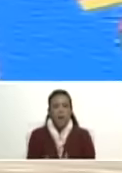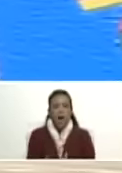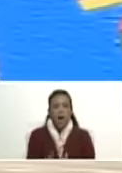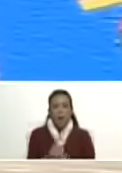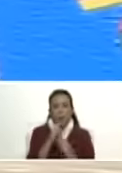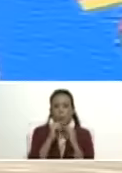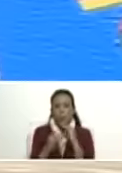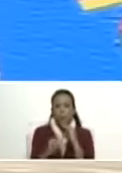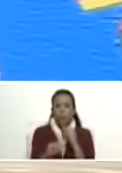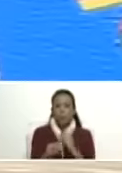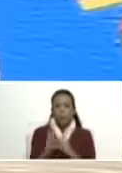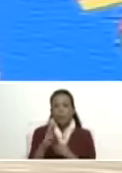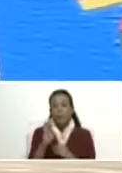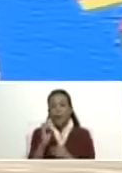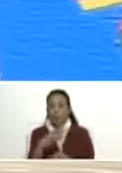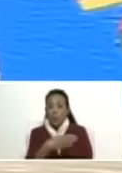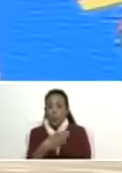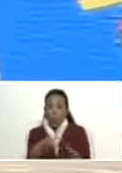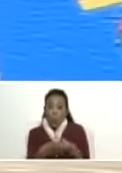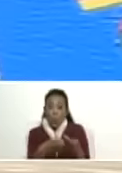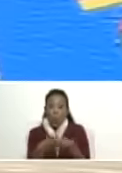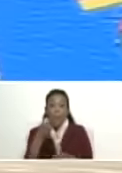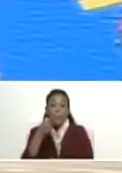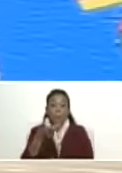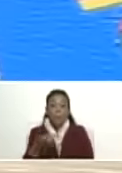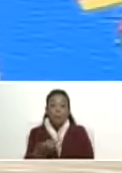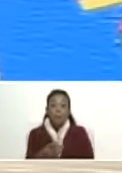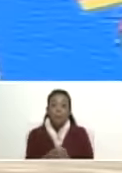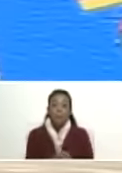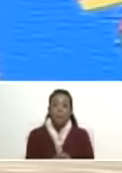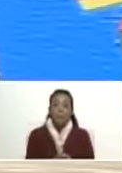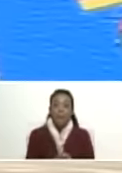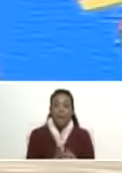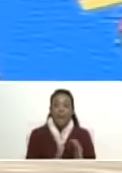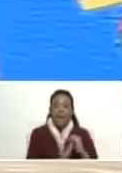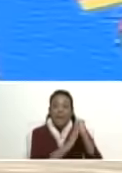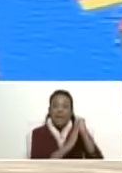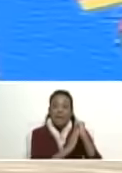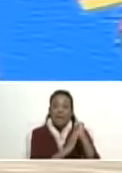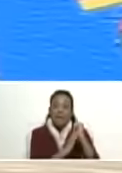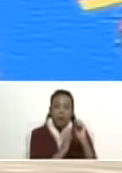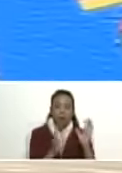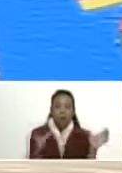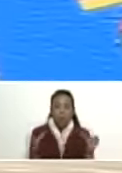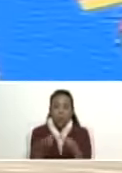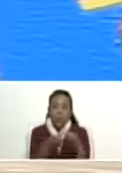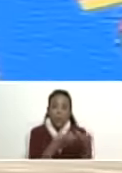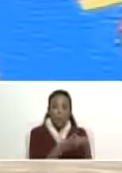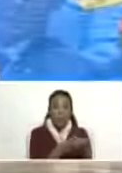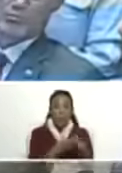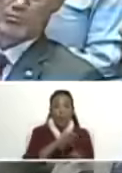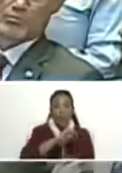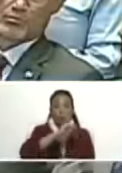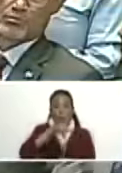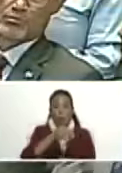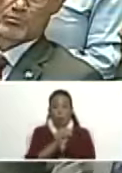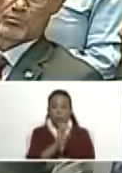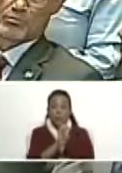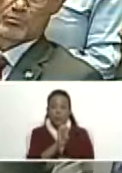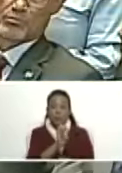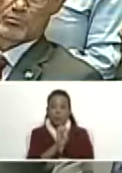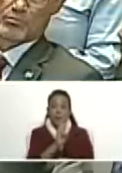ultraconservador Pedro José Lara Peña y el líder de la izquierda, José Vicente Rangel,